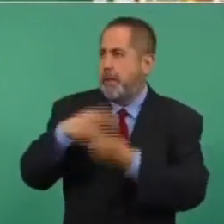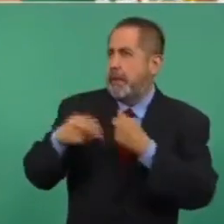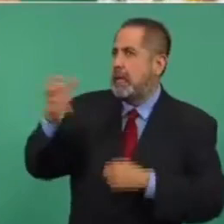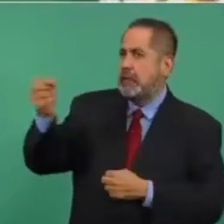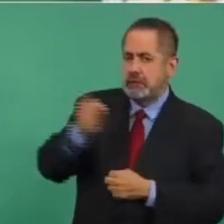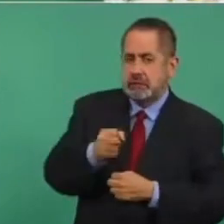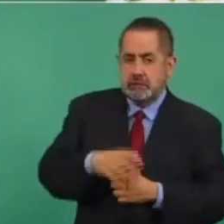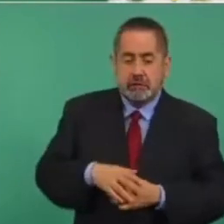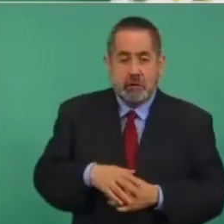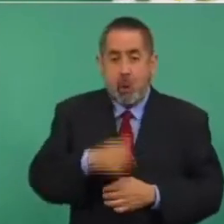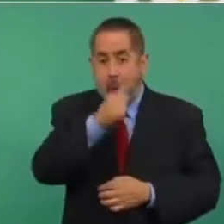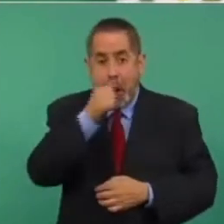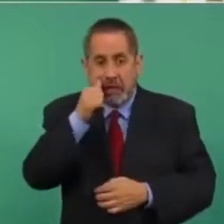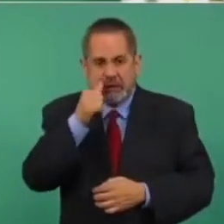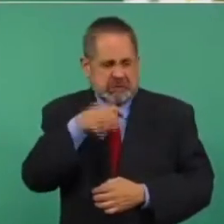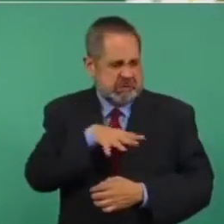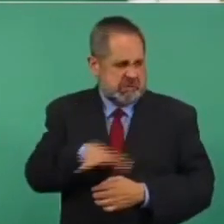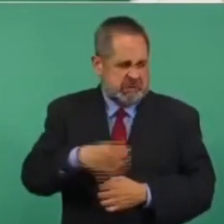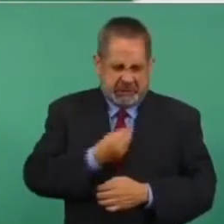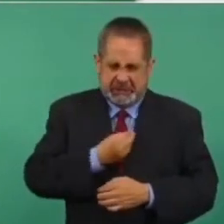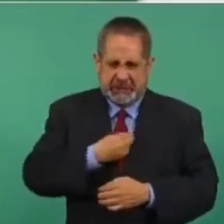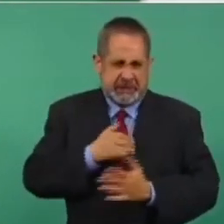y Juárez resistiendo